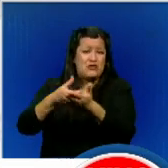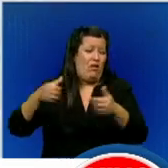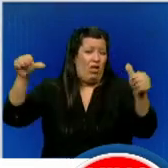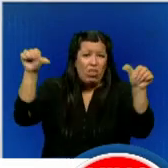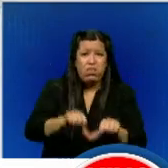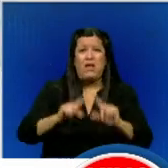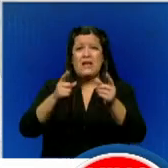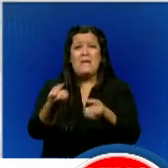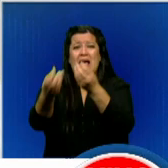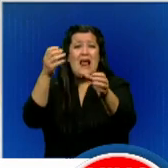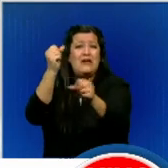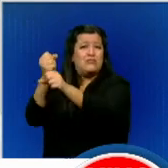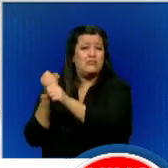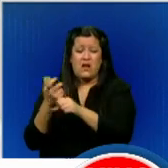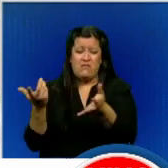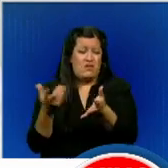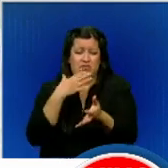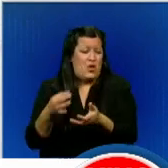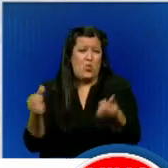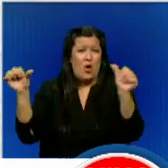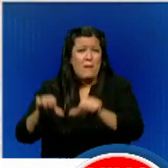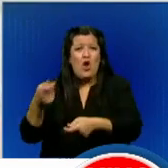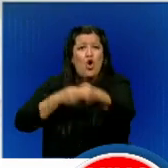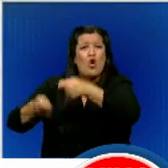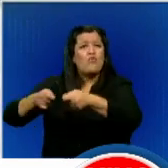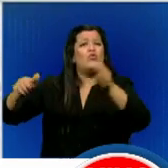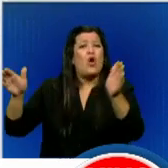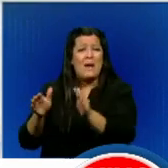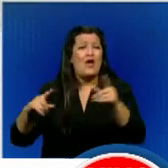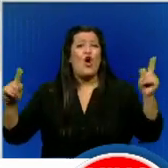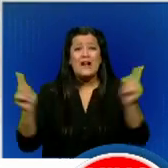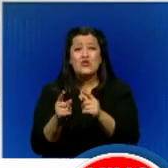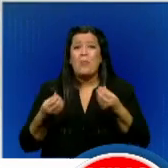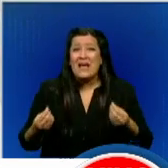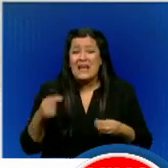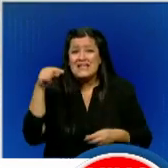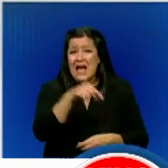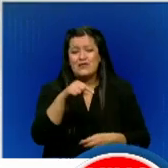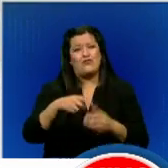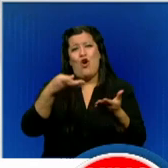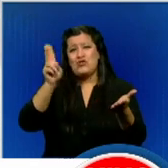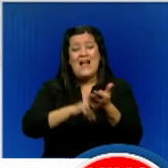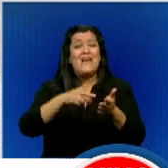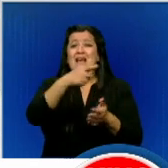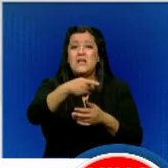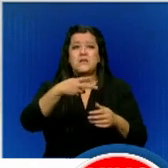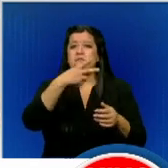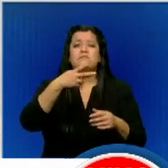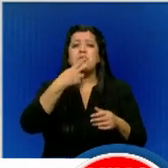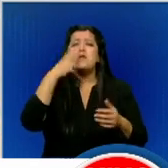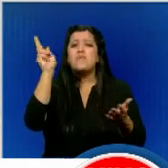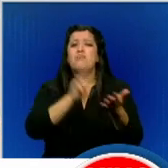creación de empleo menor financiamiento consumo resumiendo esto significa un nuevo manotazo fiscal a los contribuyentes